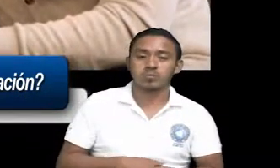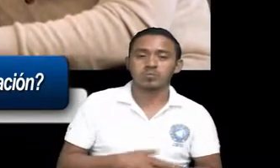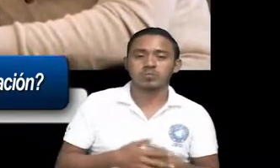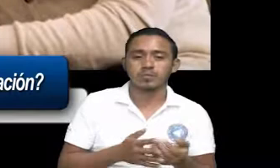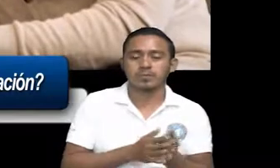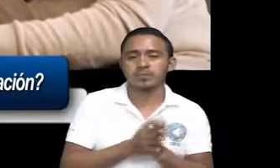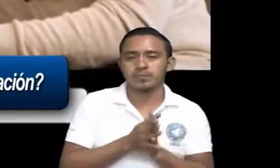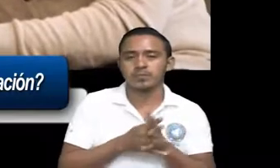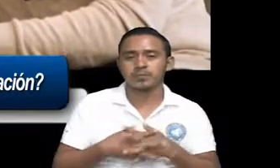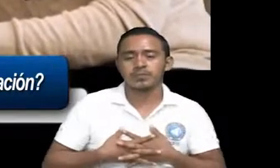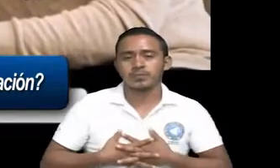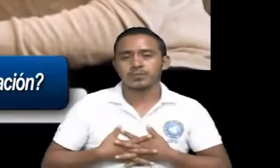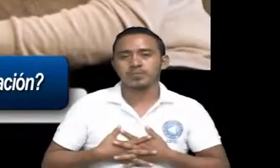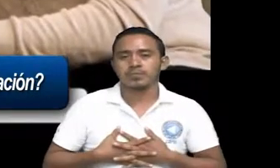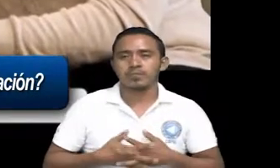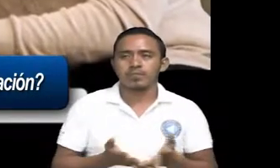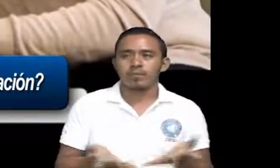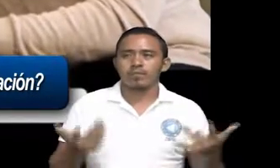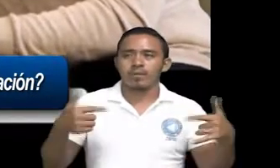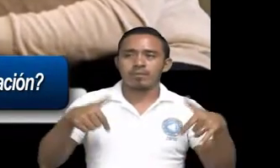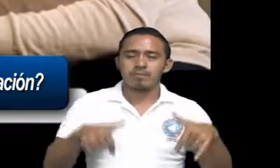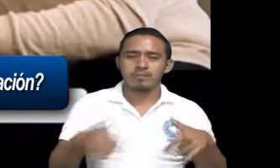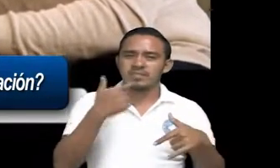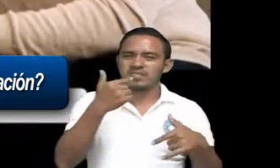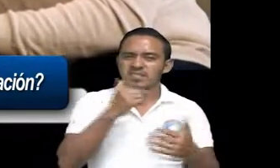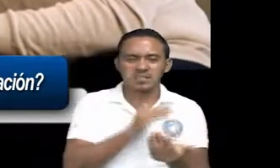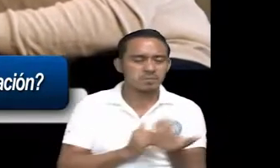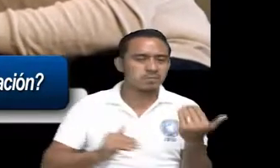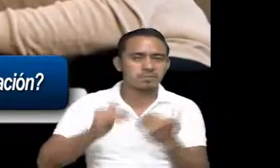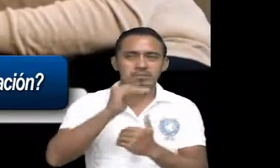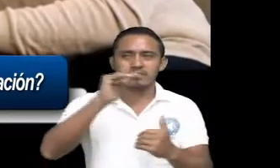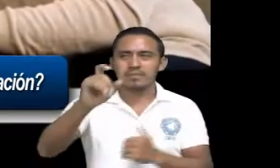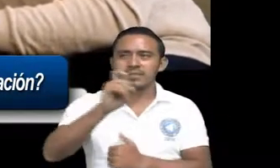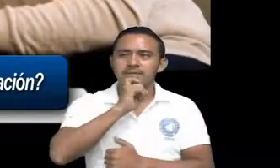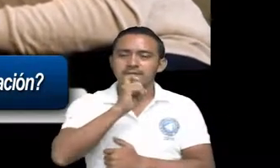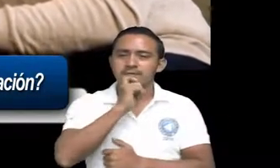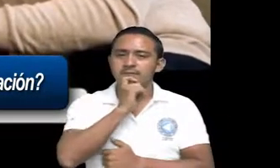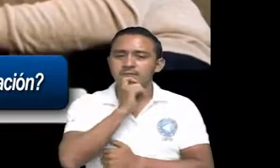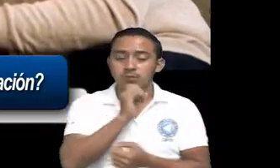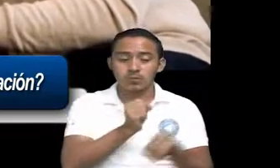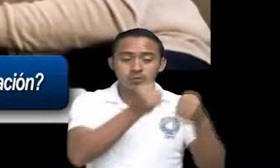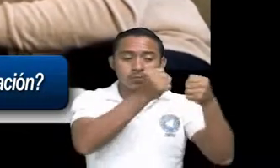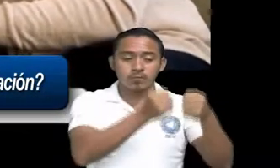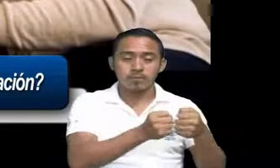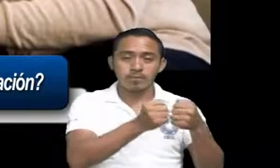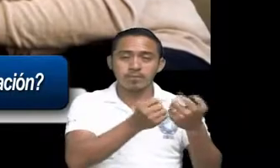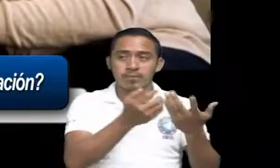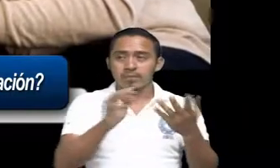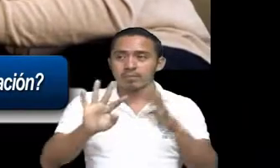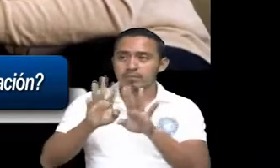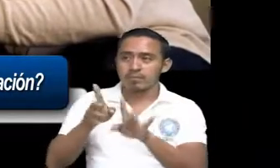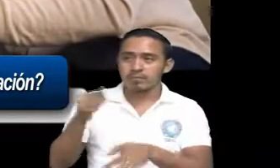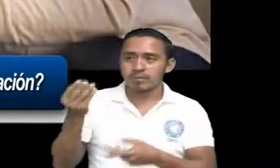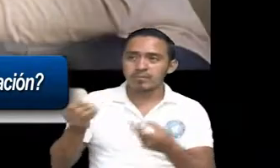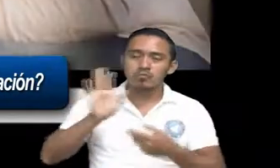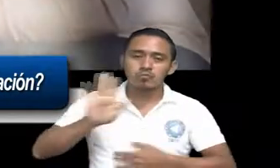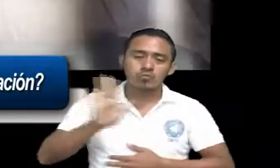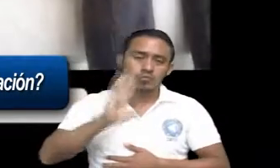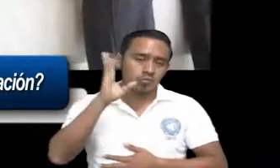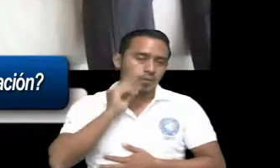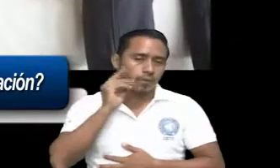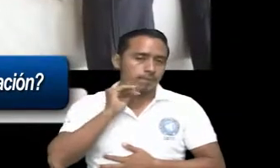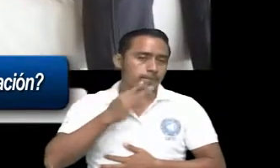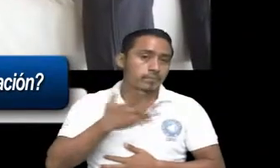Ahora, ¿quiénes son los más celosos, licenciada? Eso de acuerdo a su experiencia,